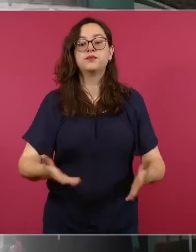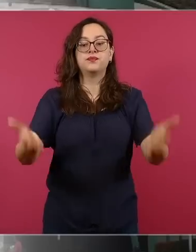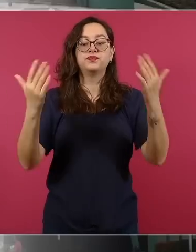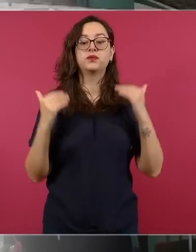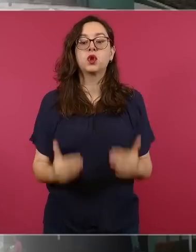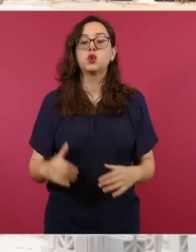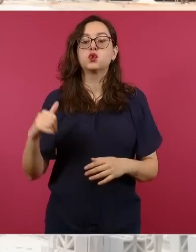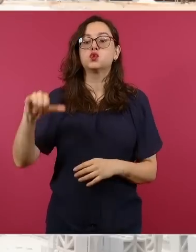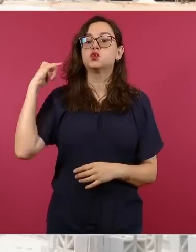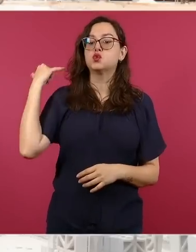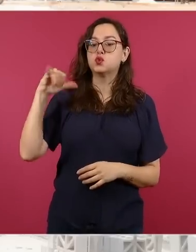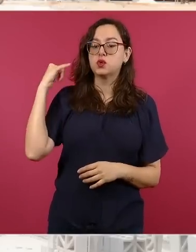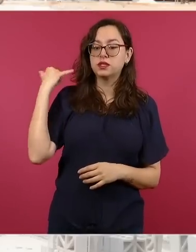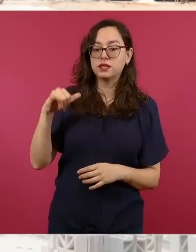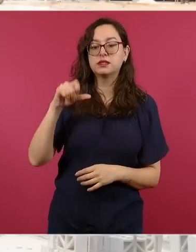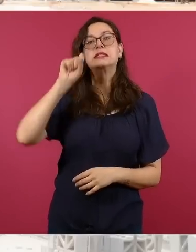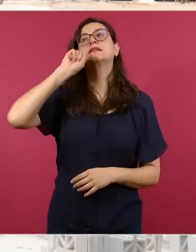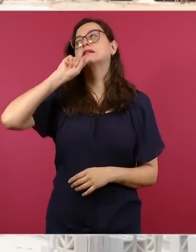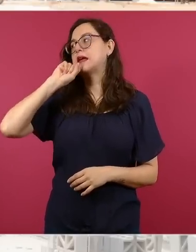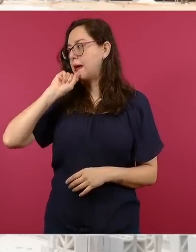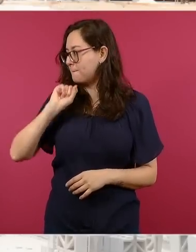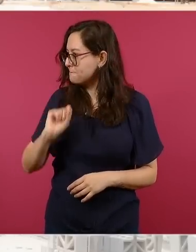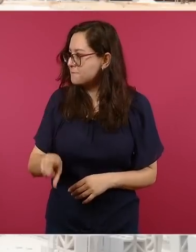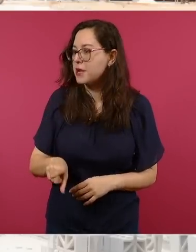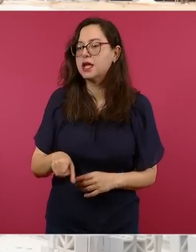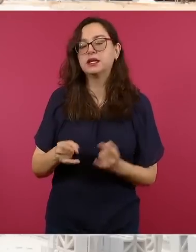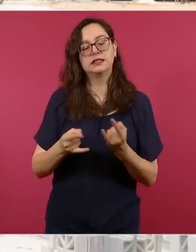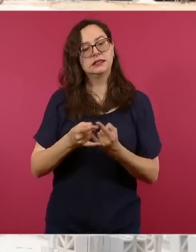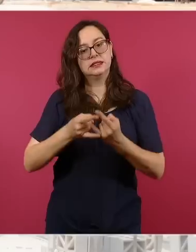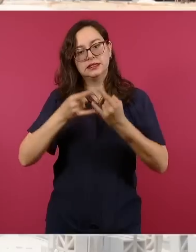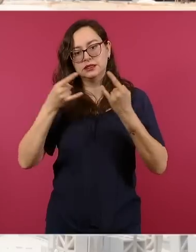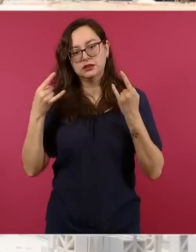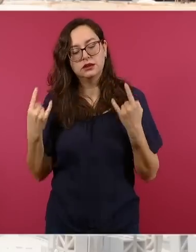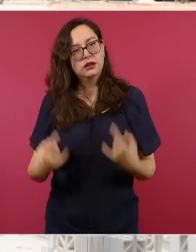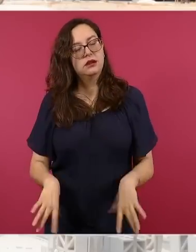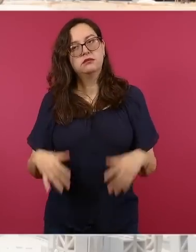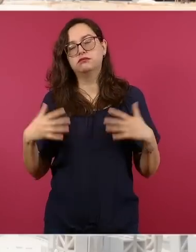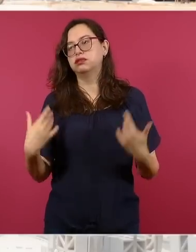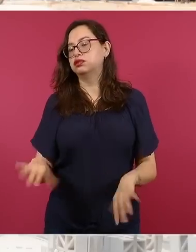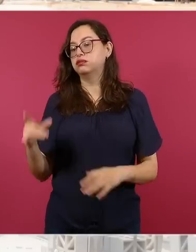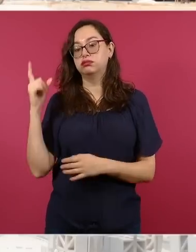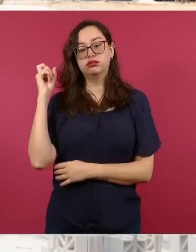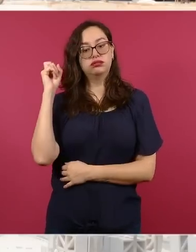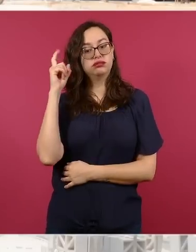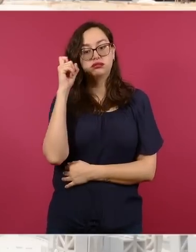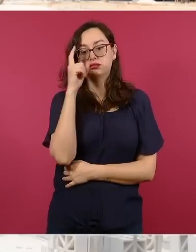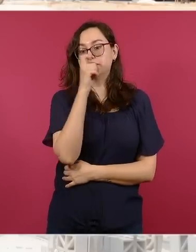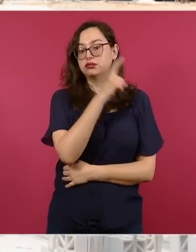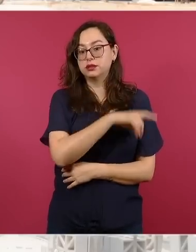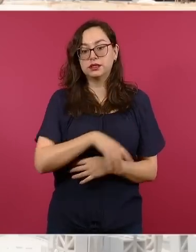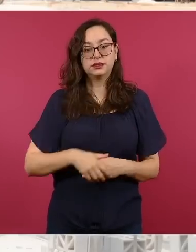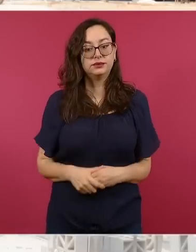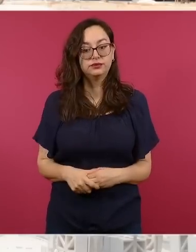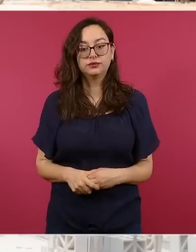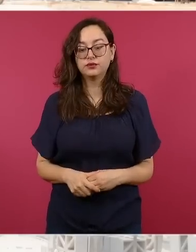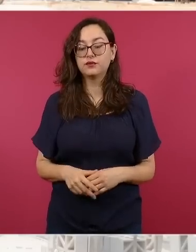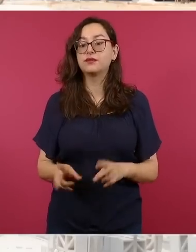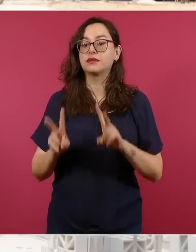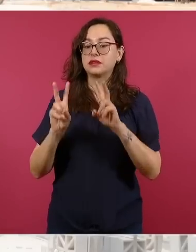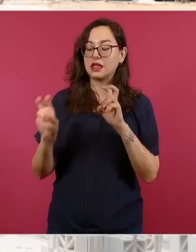hay otra de esas historias que ha sido más difícil a veces recuperar la parte